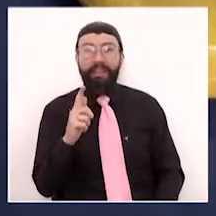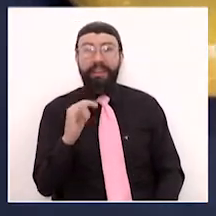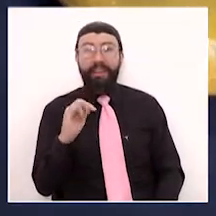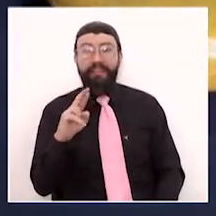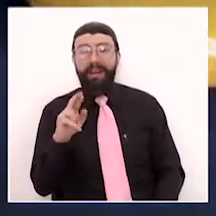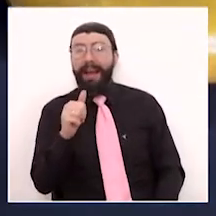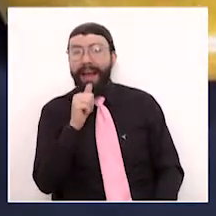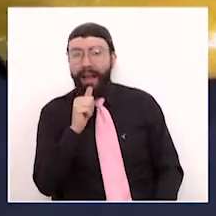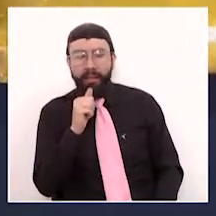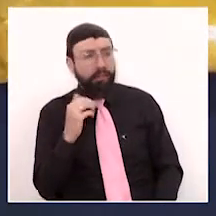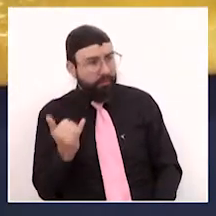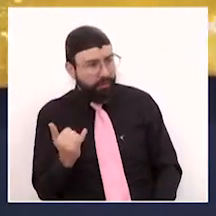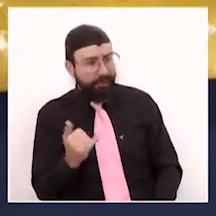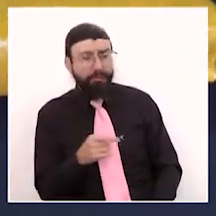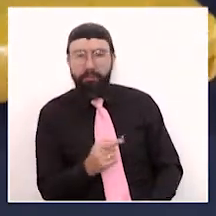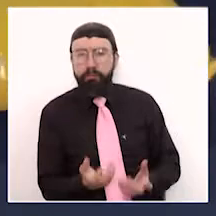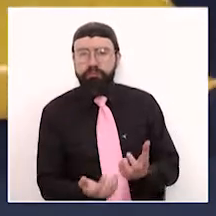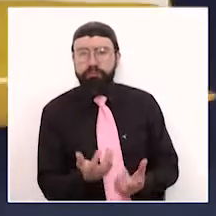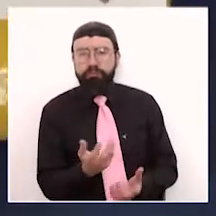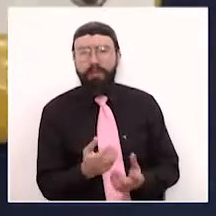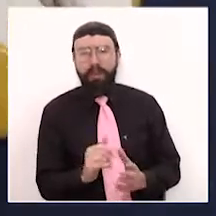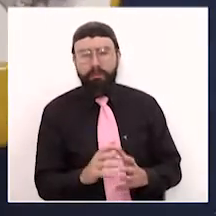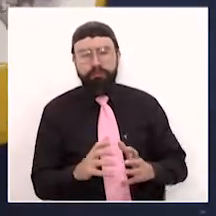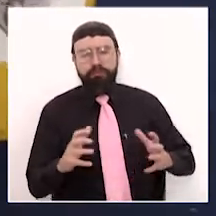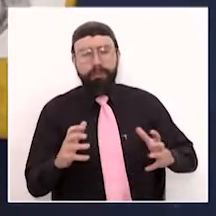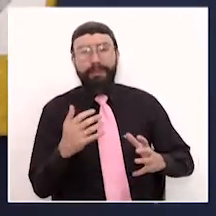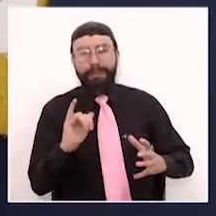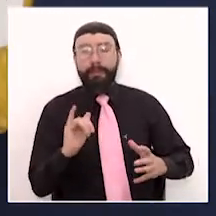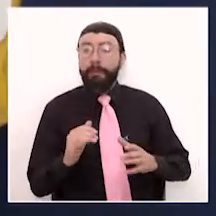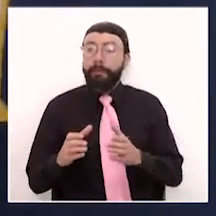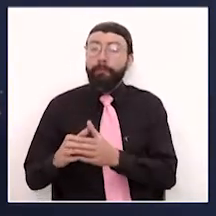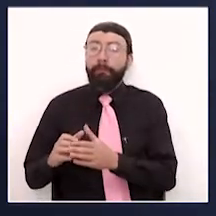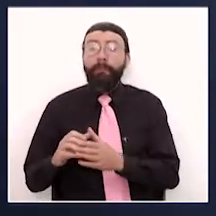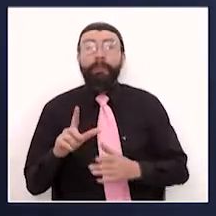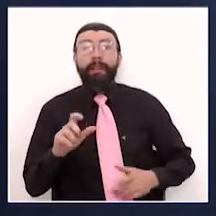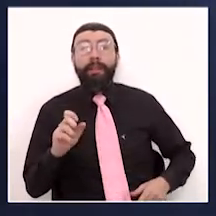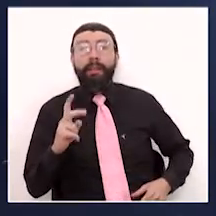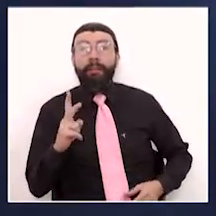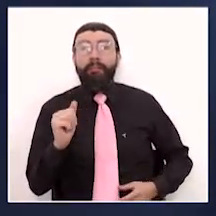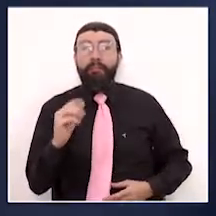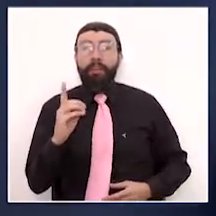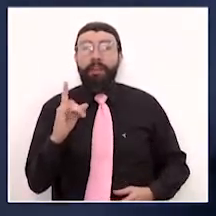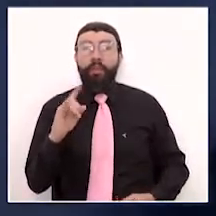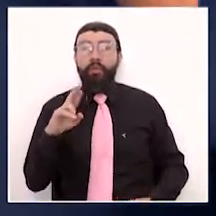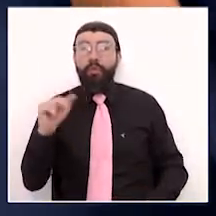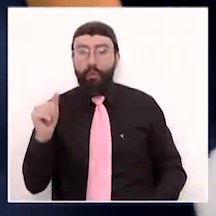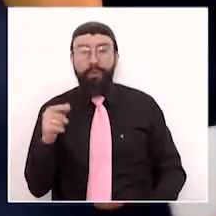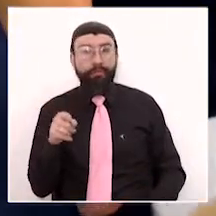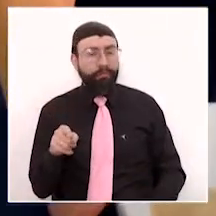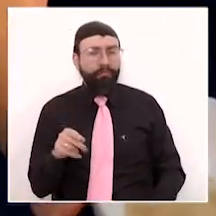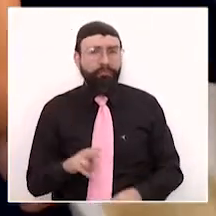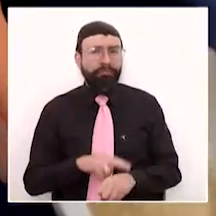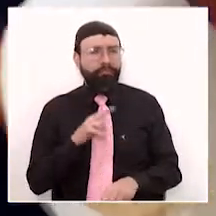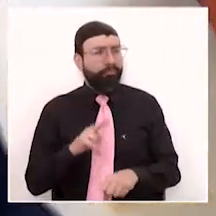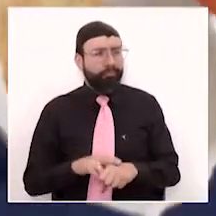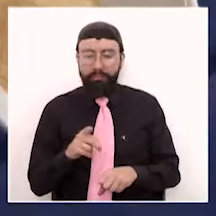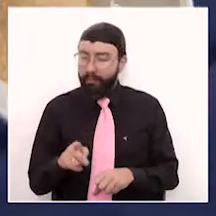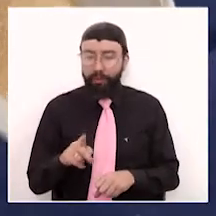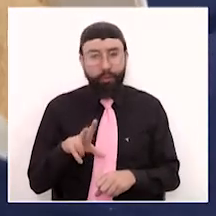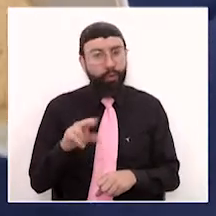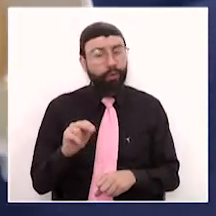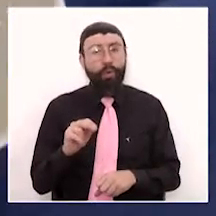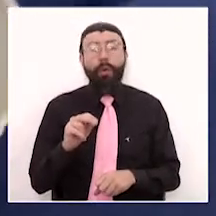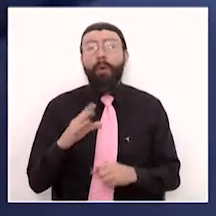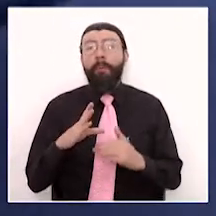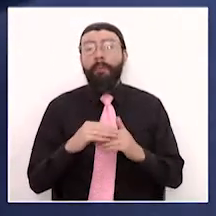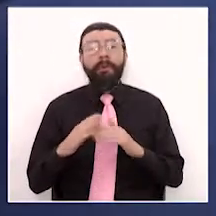son esos fermentados. Vamos para nuestra levadura nutricional. Recuerden, levadura nutricional, no de pan. Aquí está